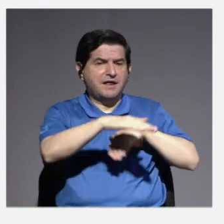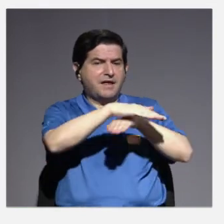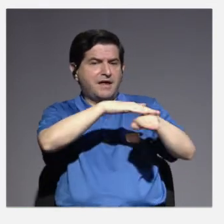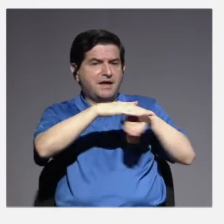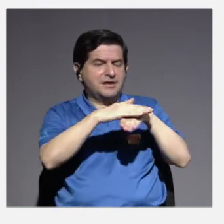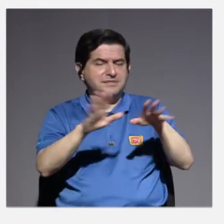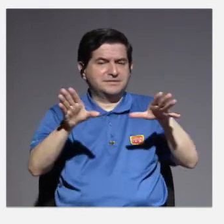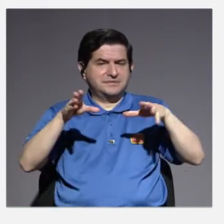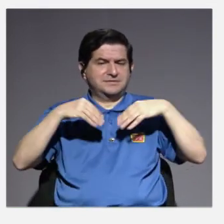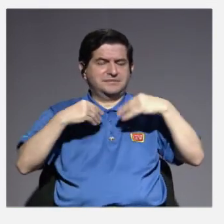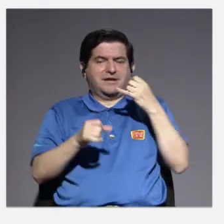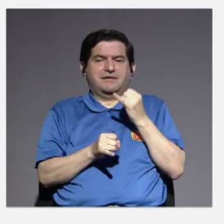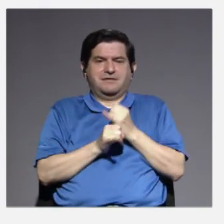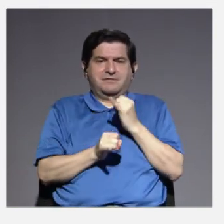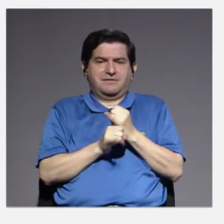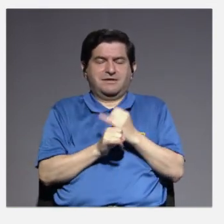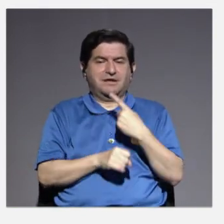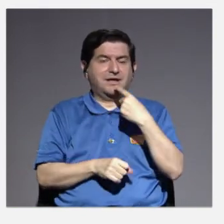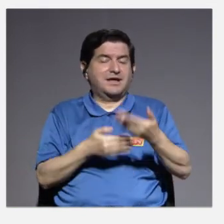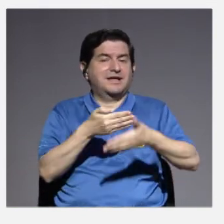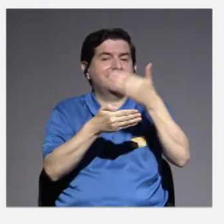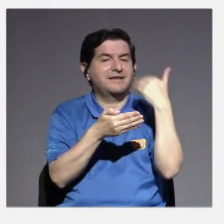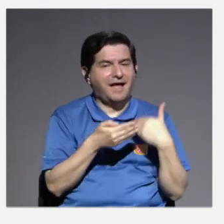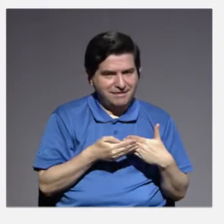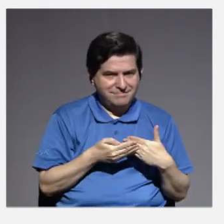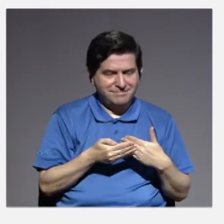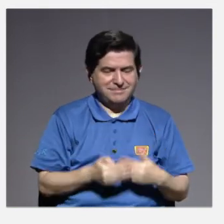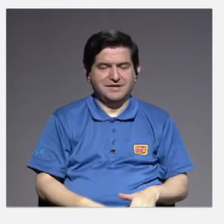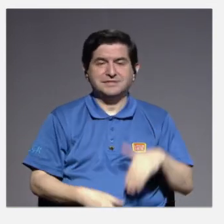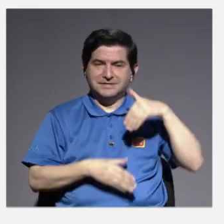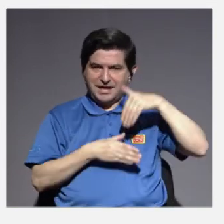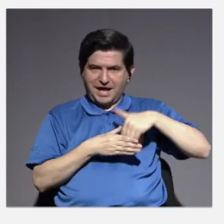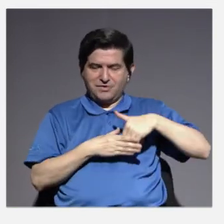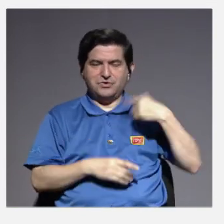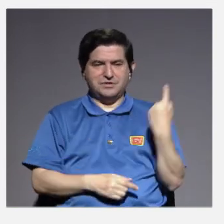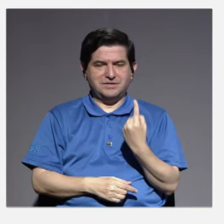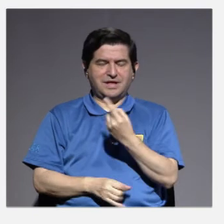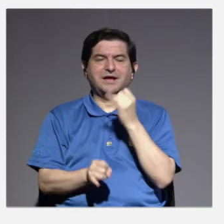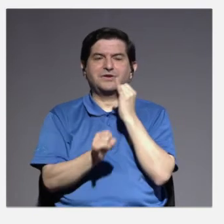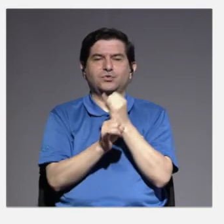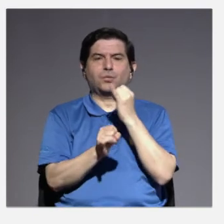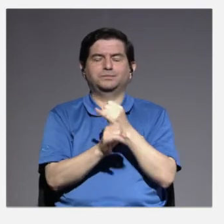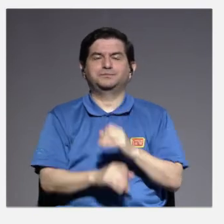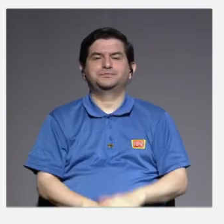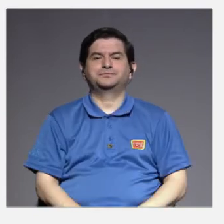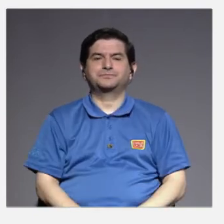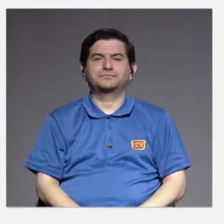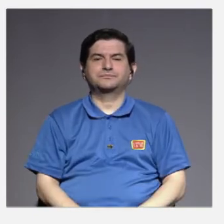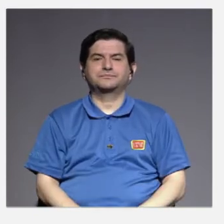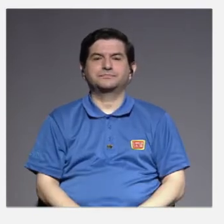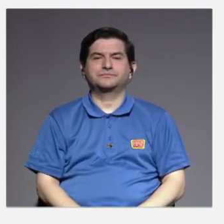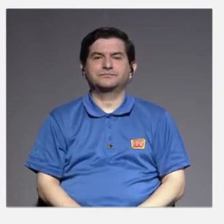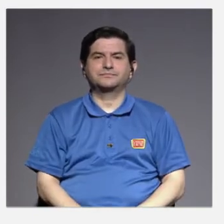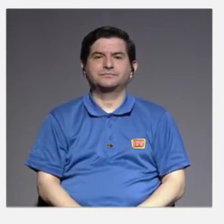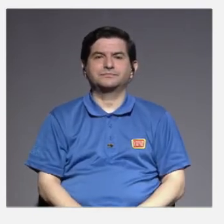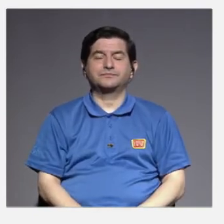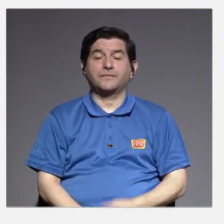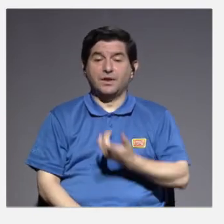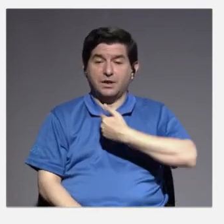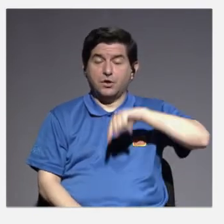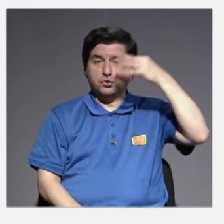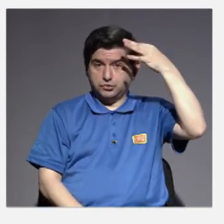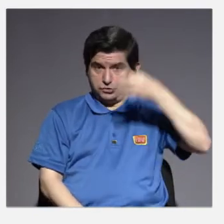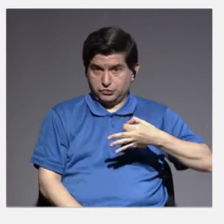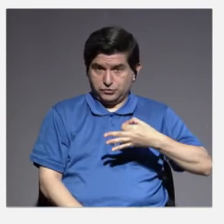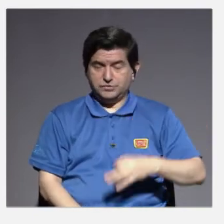de apropiación institucional de la que les comentaba antes a nivel interno de cada institución. Y para ello, nosotros